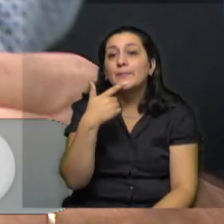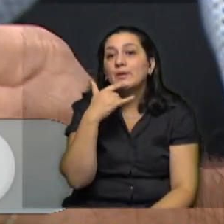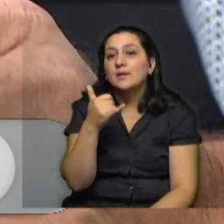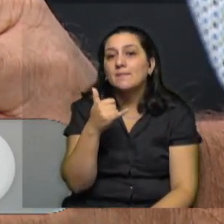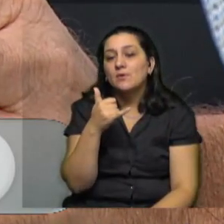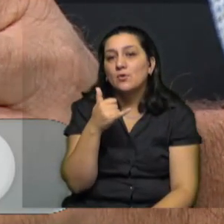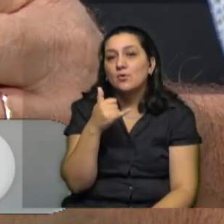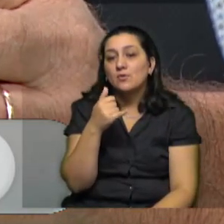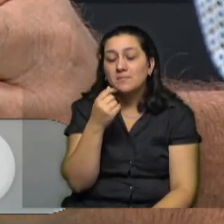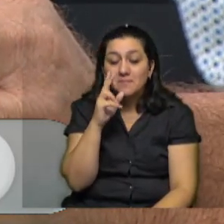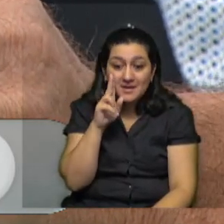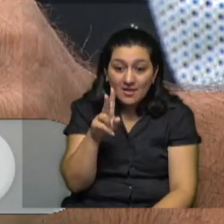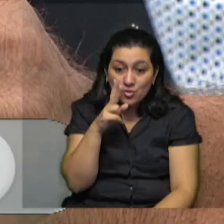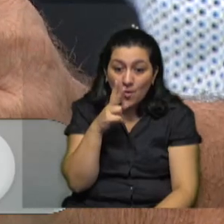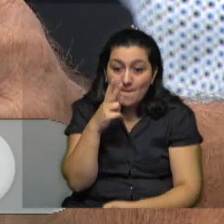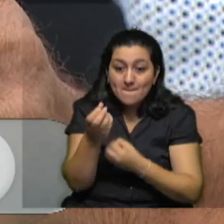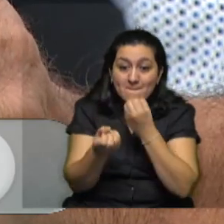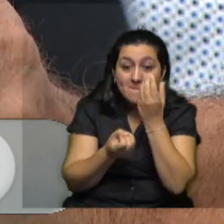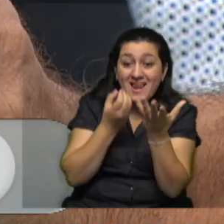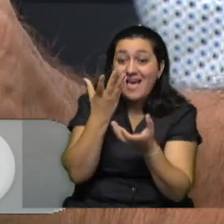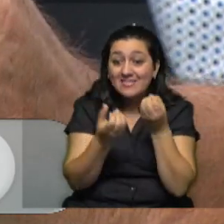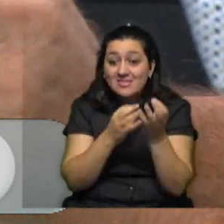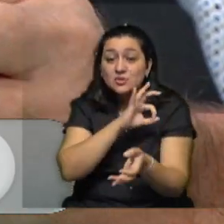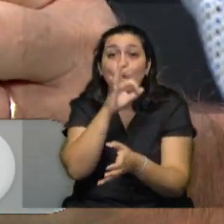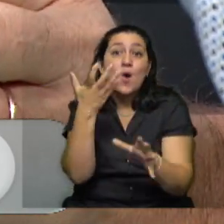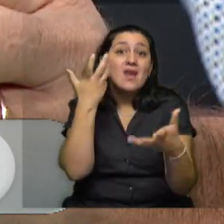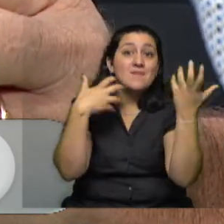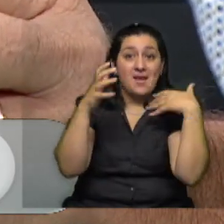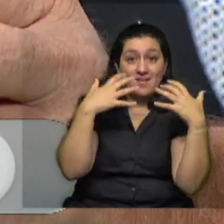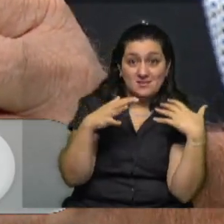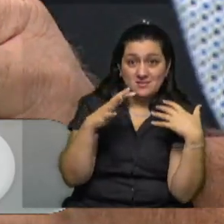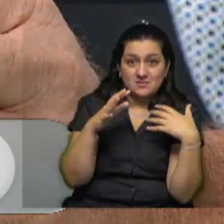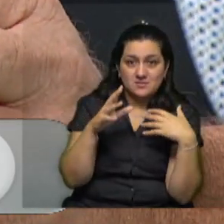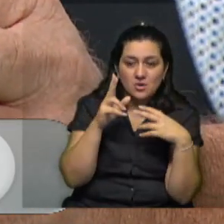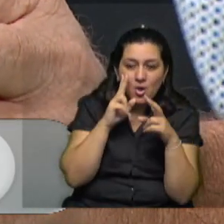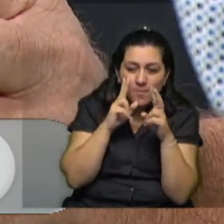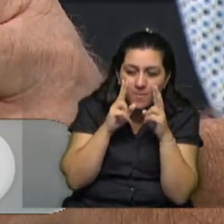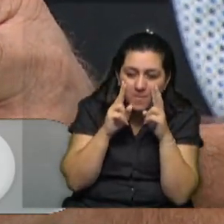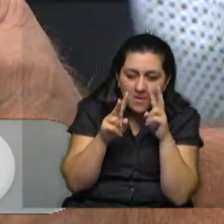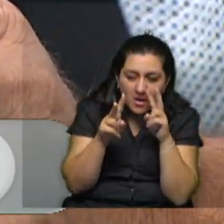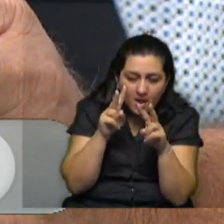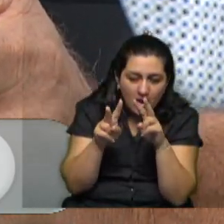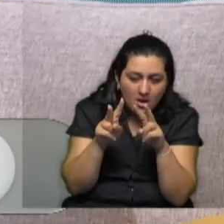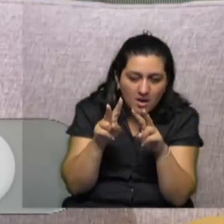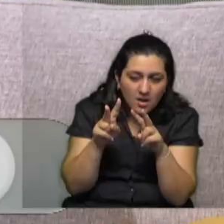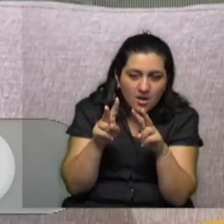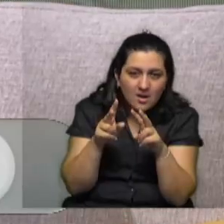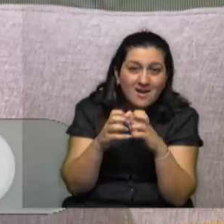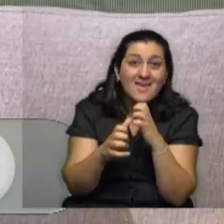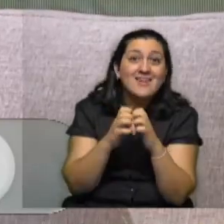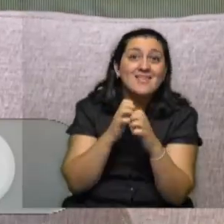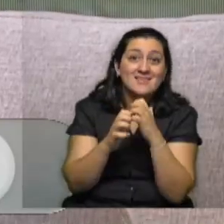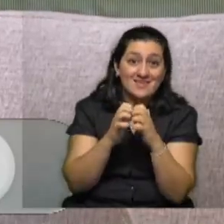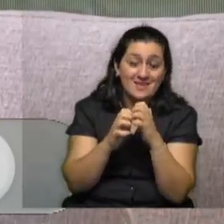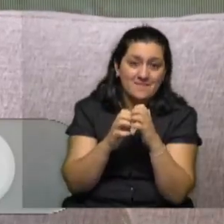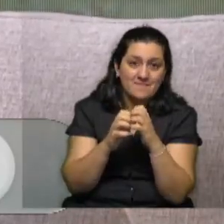de la observación de plantas y animales, ¿sí? Cualquiera sea la planta, cualquiera sea el animal, los efectos que genera la energía sobre